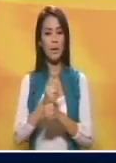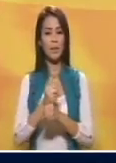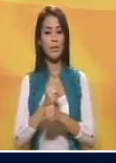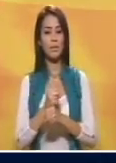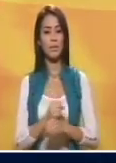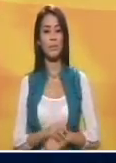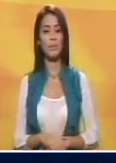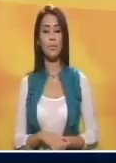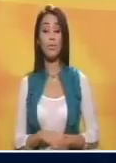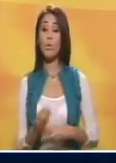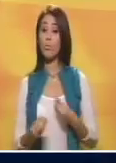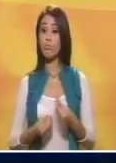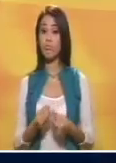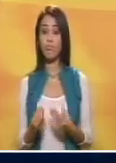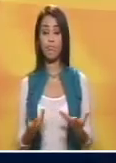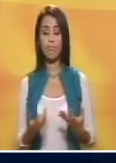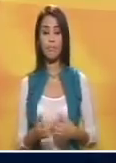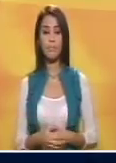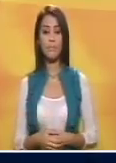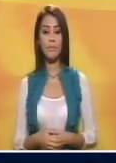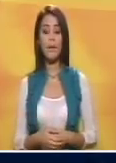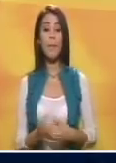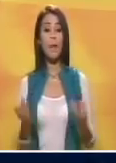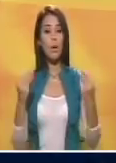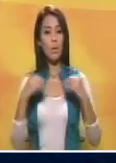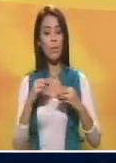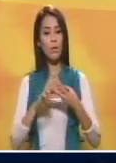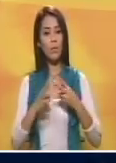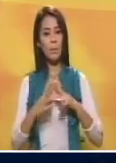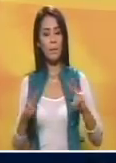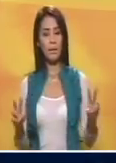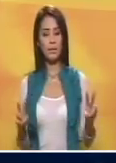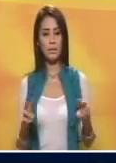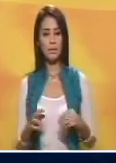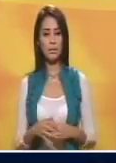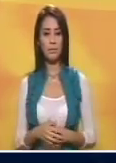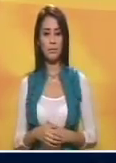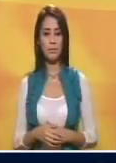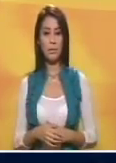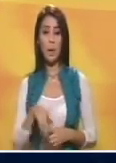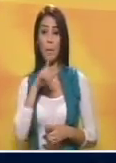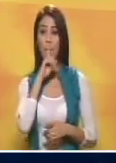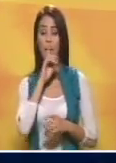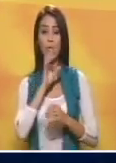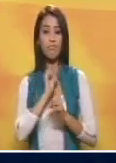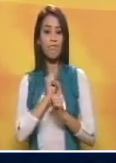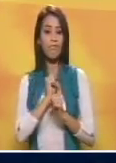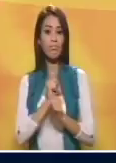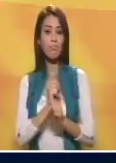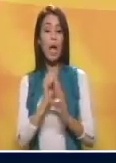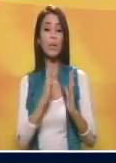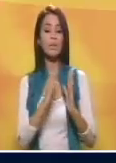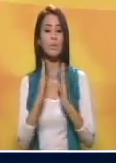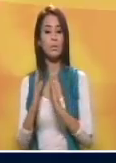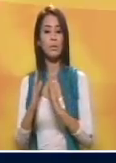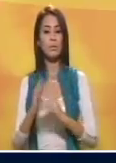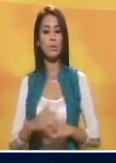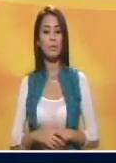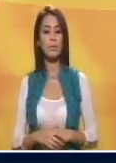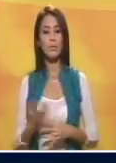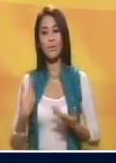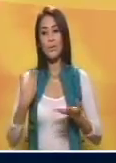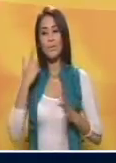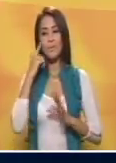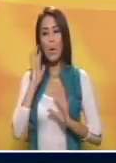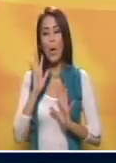donde el incumplimiento atroz de los acuerdos de paz pues tiene en silencio a esta organización. Solamente por